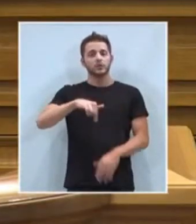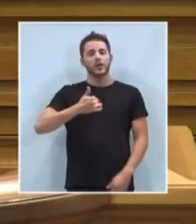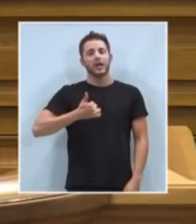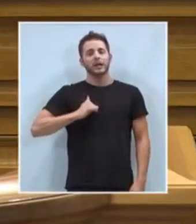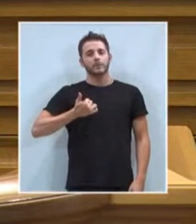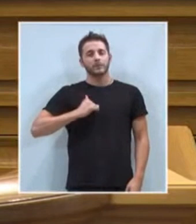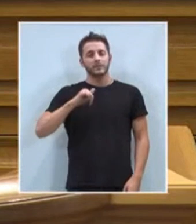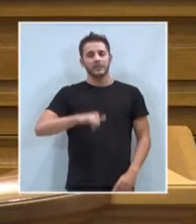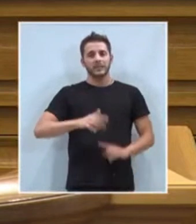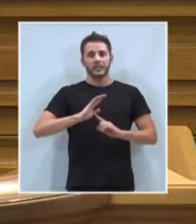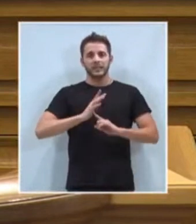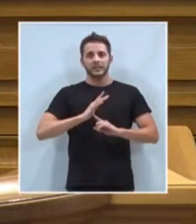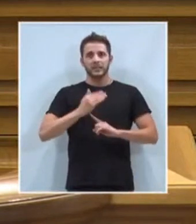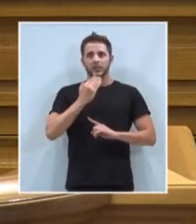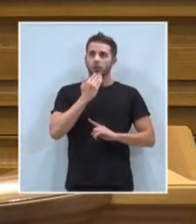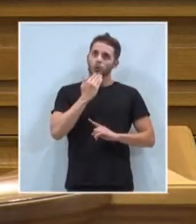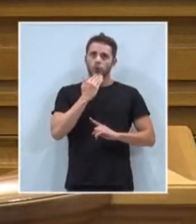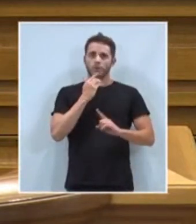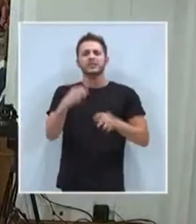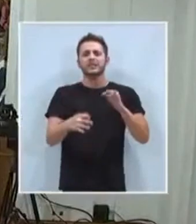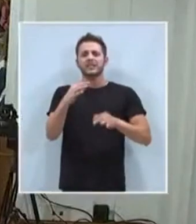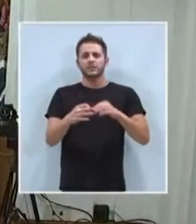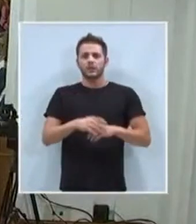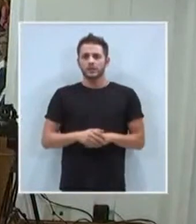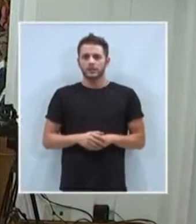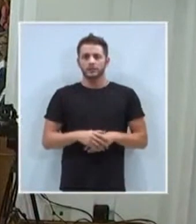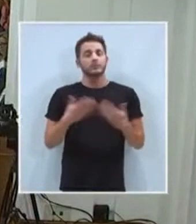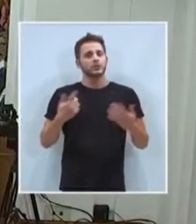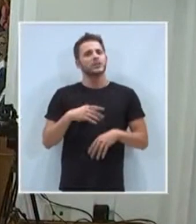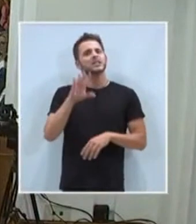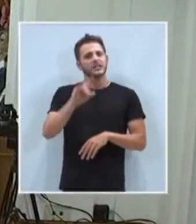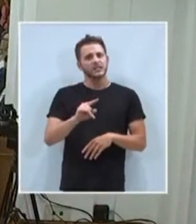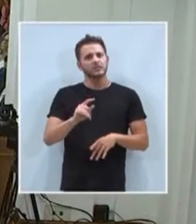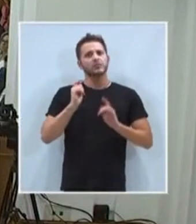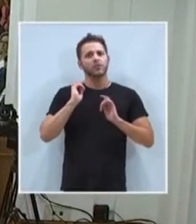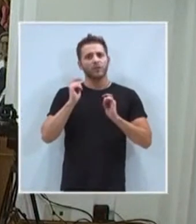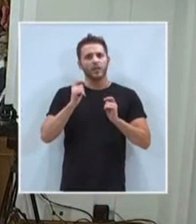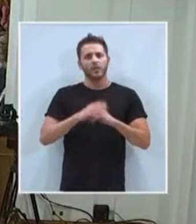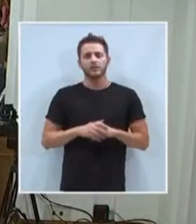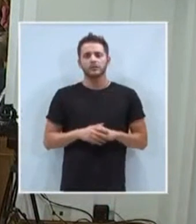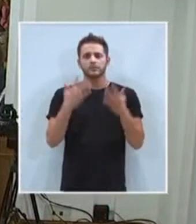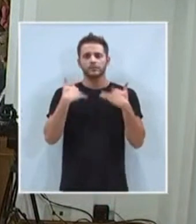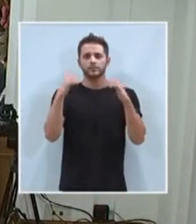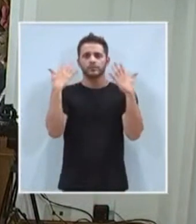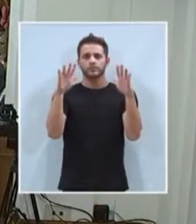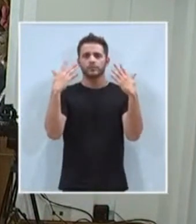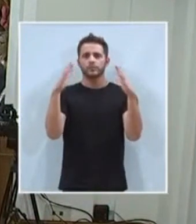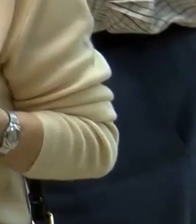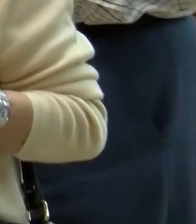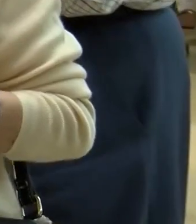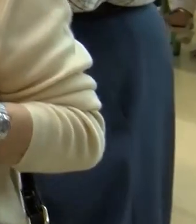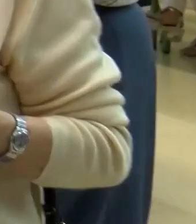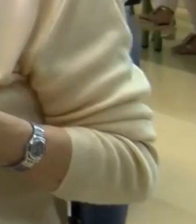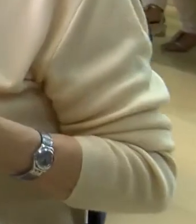la Mancha como un elemento el socialista supedita la búsqueda de consensos en la legislatura